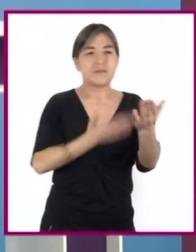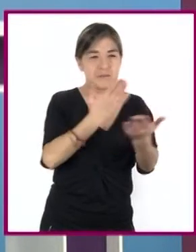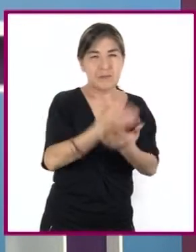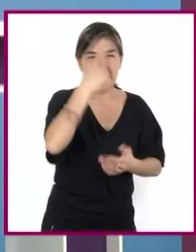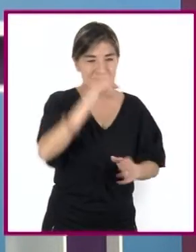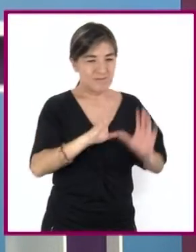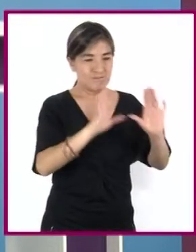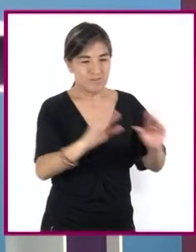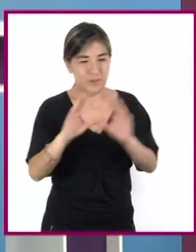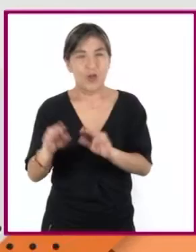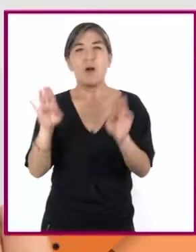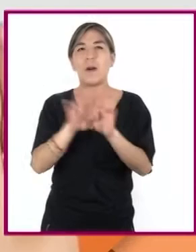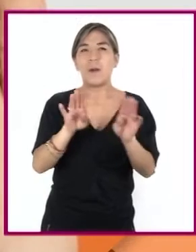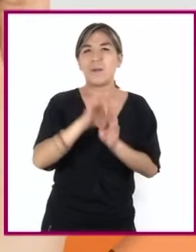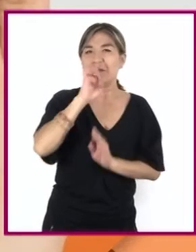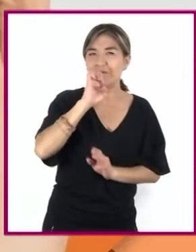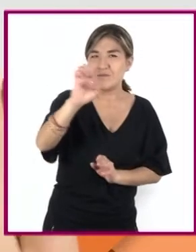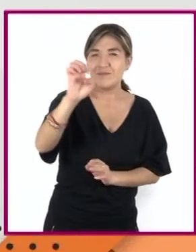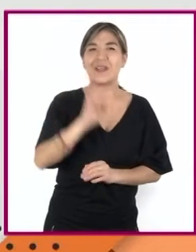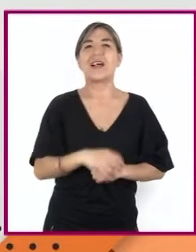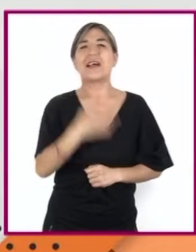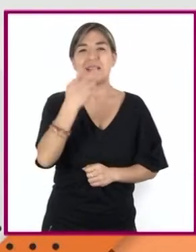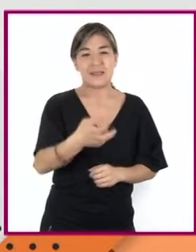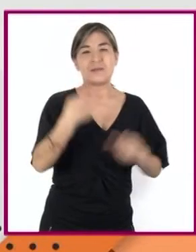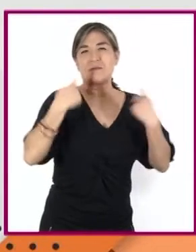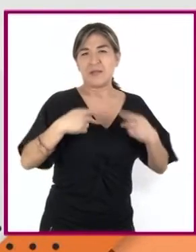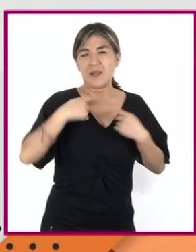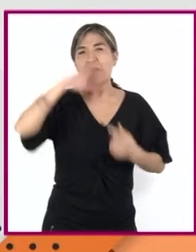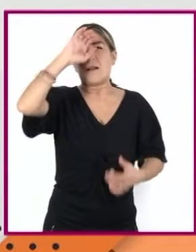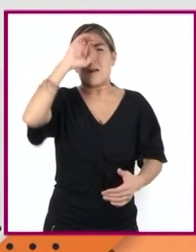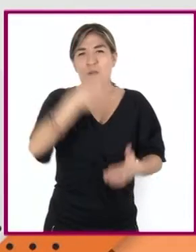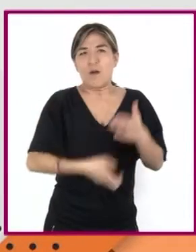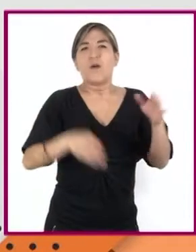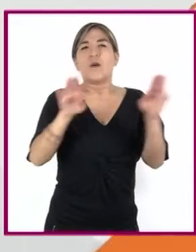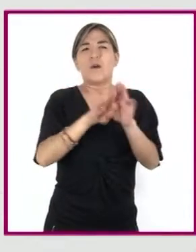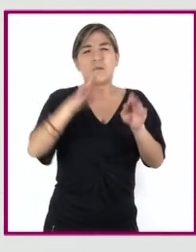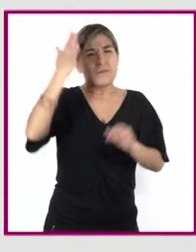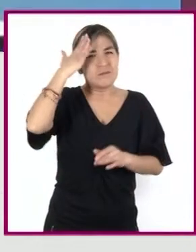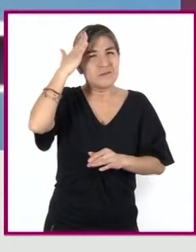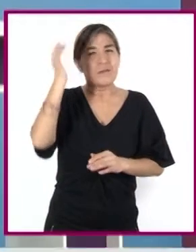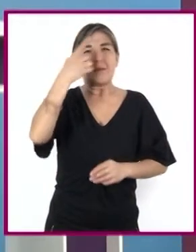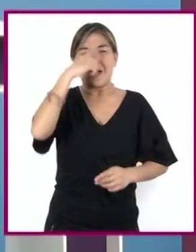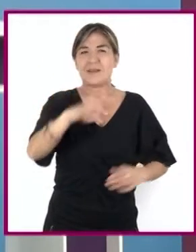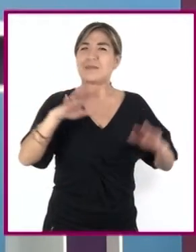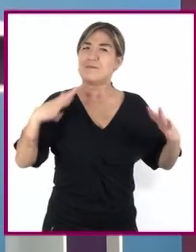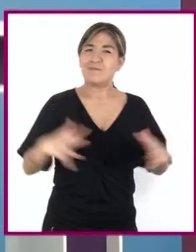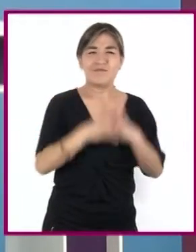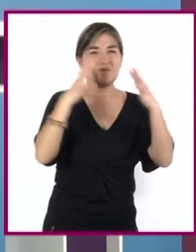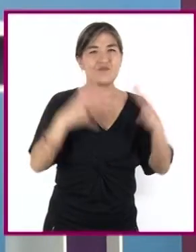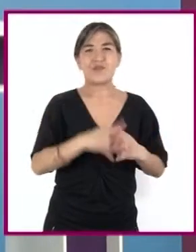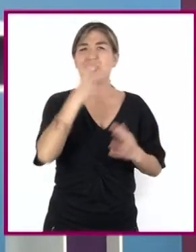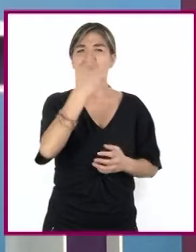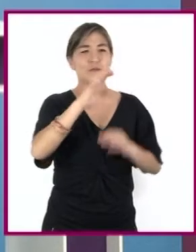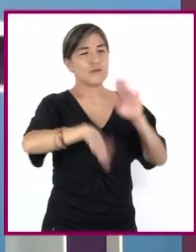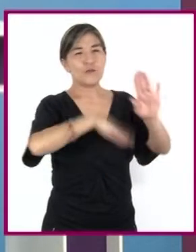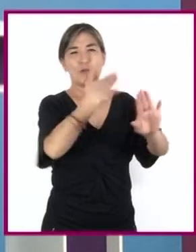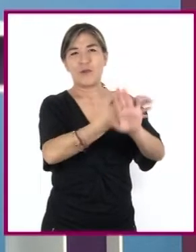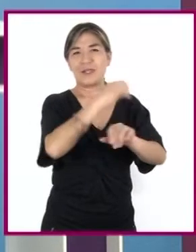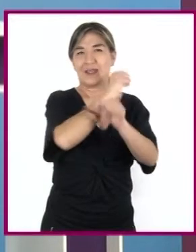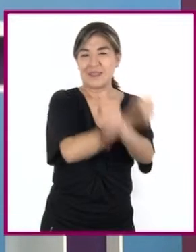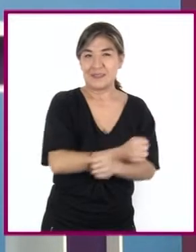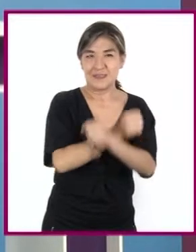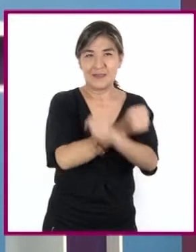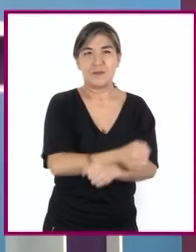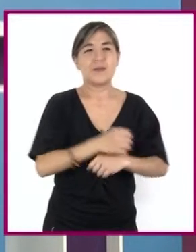a los africanos. Católicos o protestantes encabezaron la batalla contra la esclavitud. Hasta el siglo